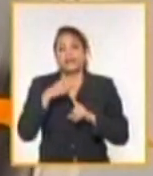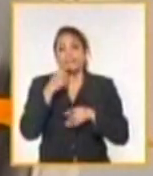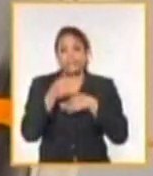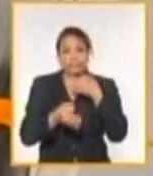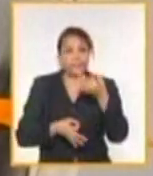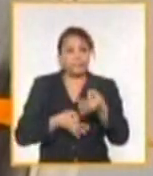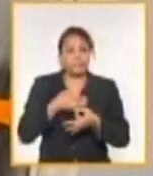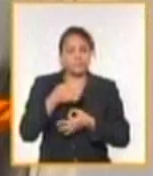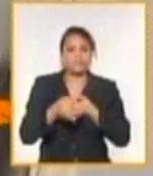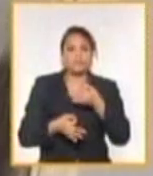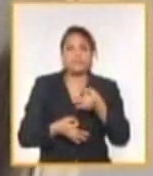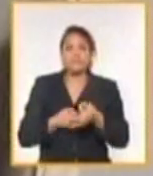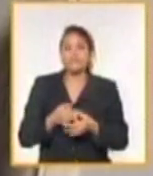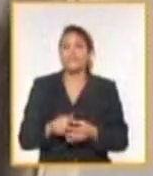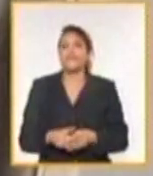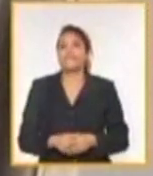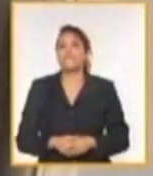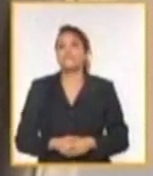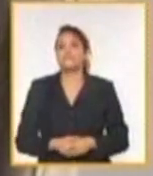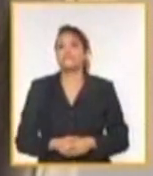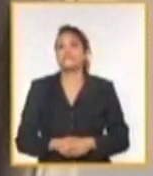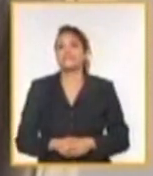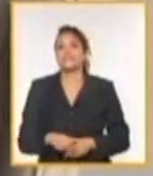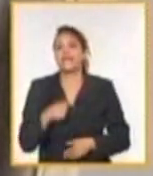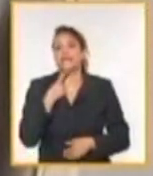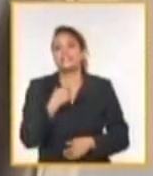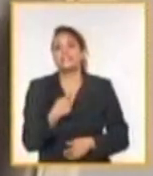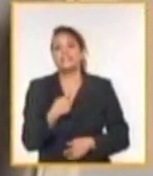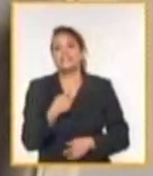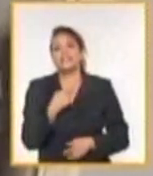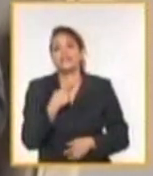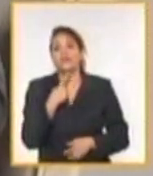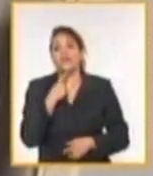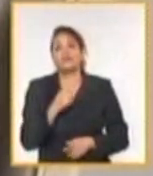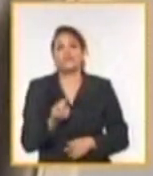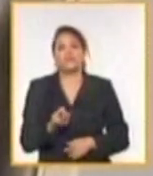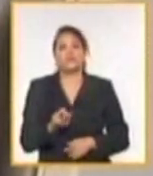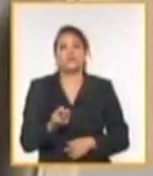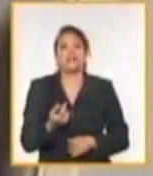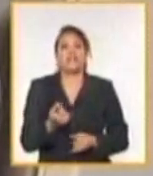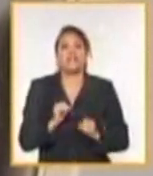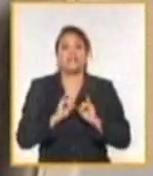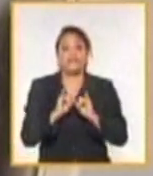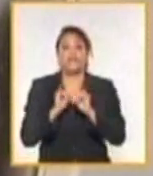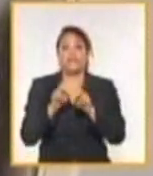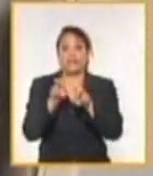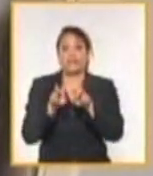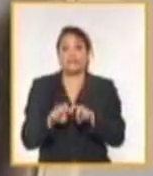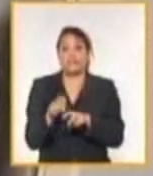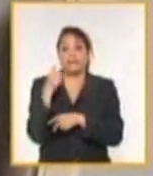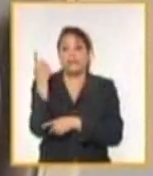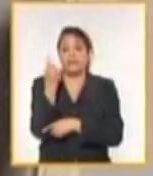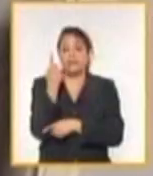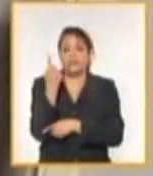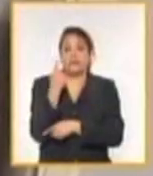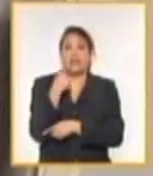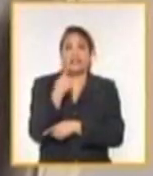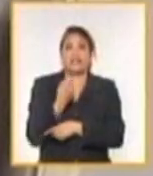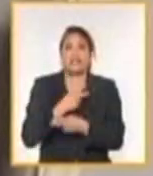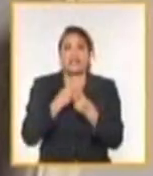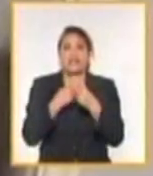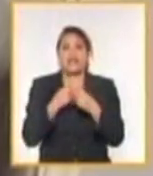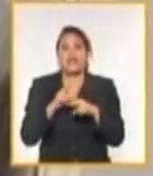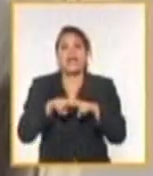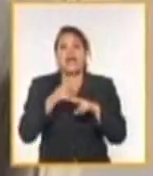en otra, dice que cuando dan la noticia en la Asamblea Nacional de que es Hart el